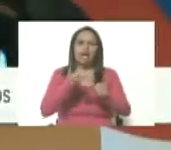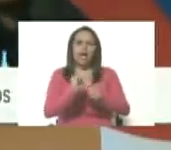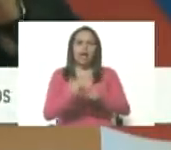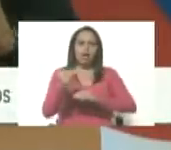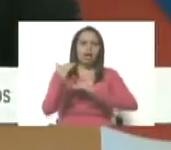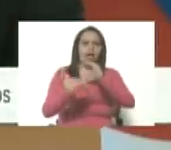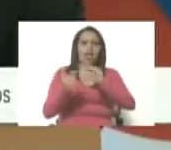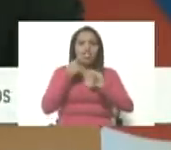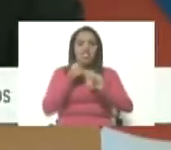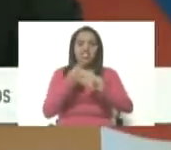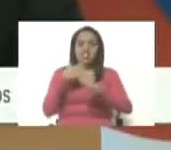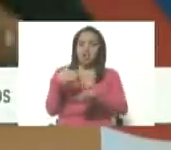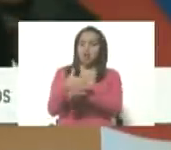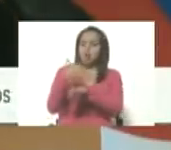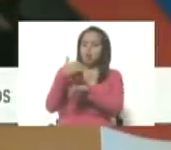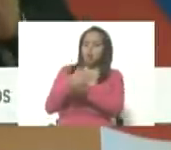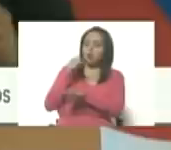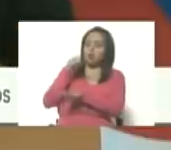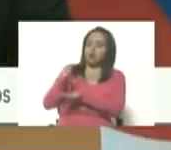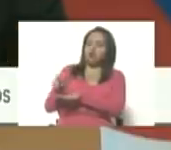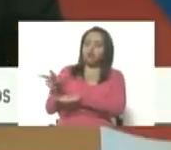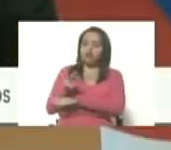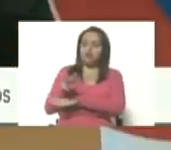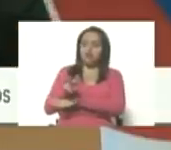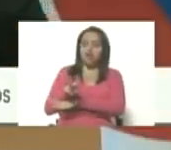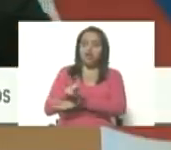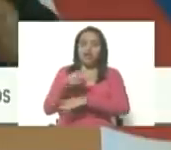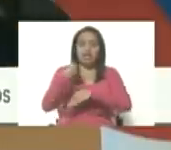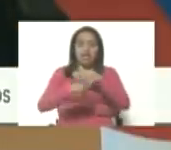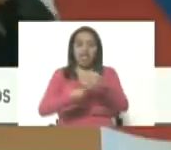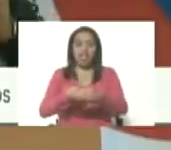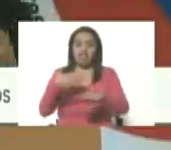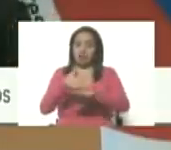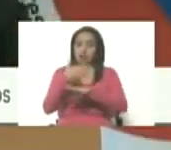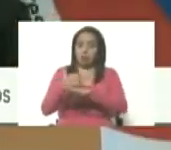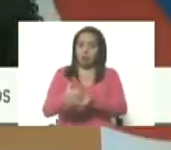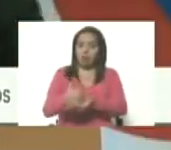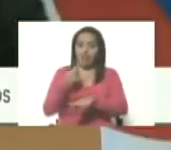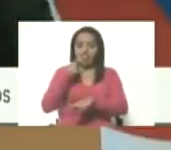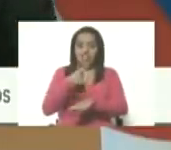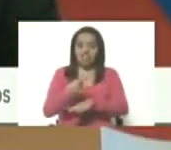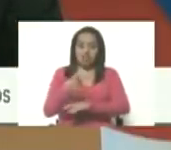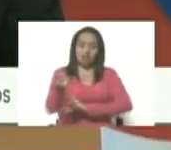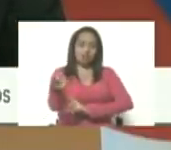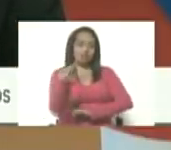nos acusen, nos sancionen, nos señalen,